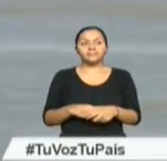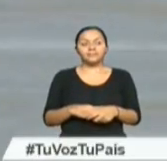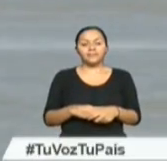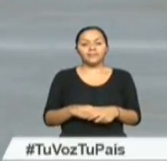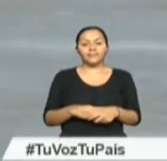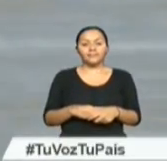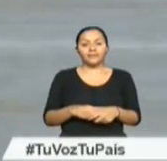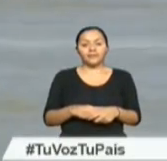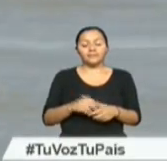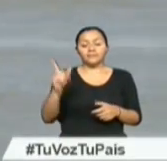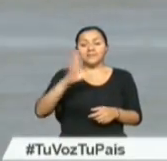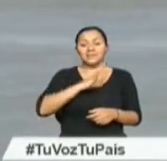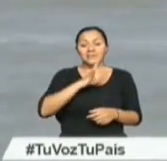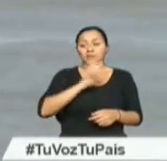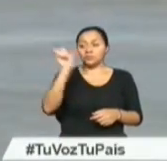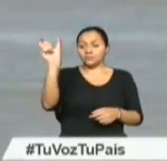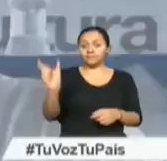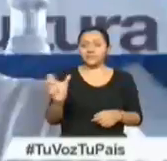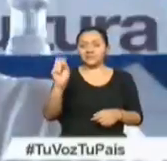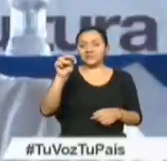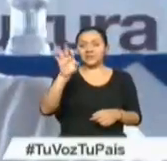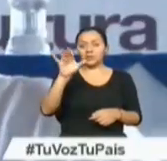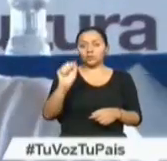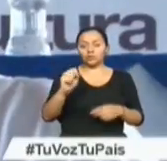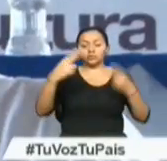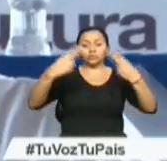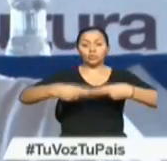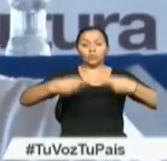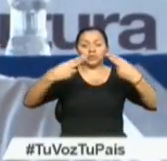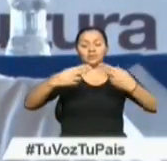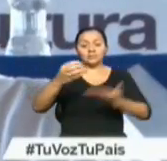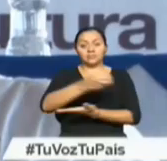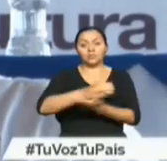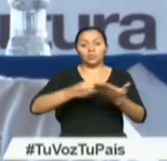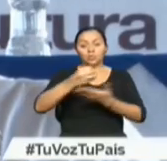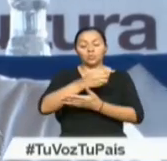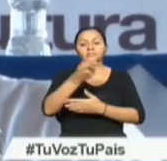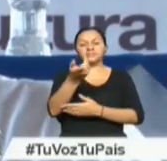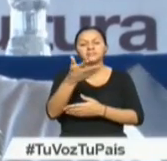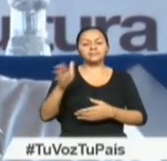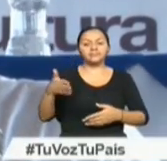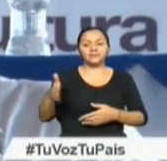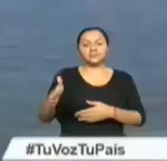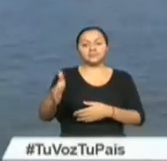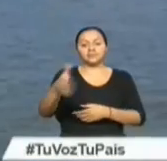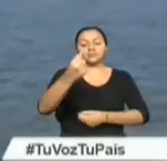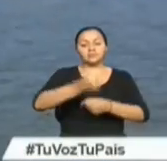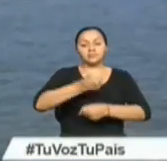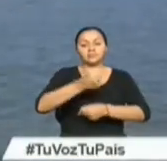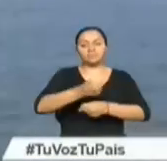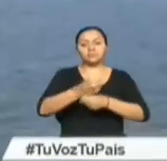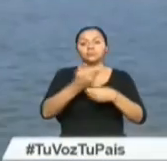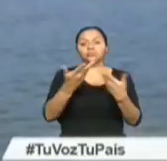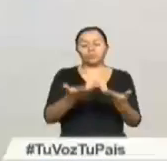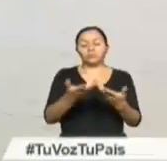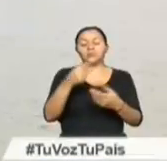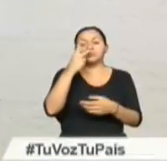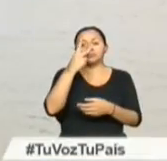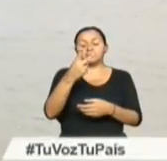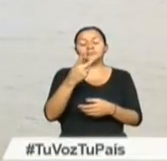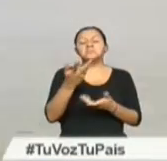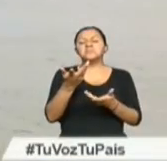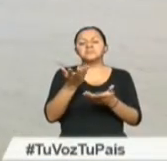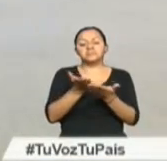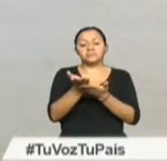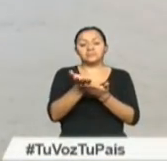Santos Miguel Aponte, oriundo del cantón Huaquillas, provincia de El Oro, se gana la vida como pescador de la caleta Hualtaco. Su faena lo